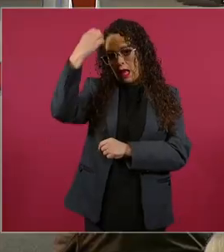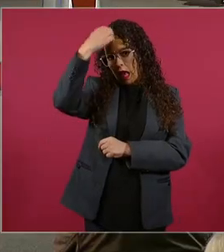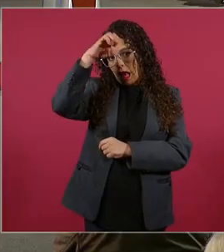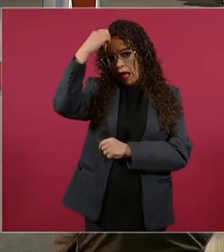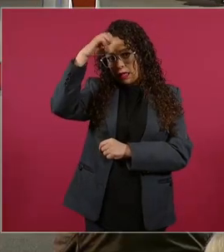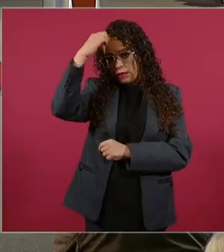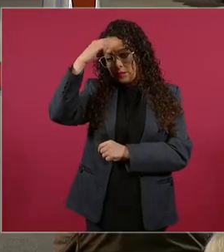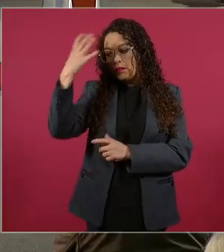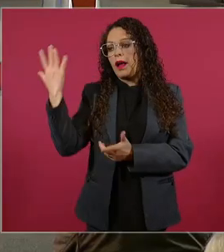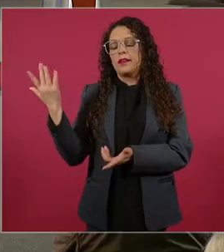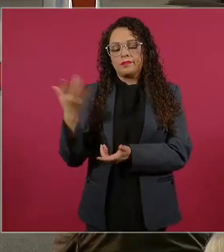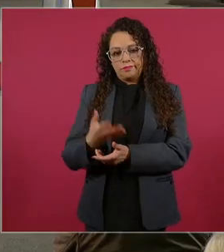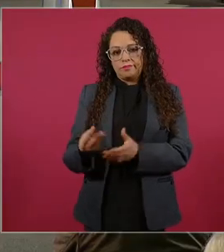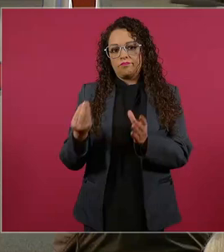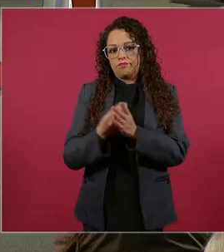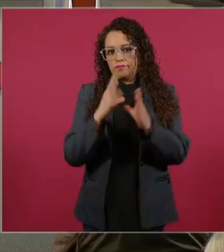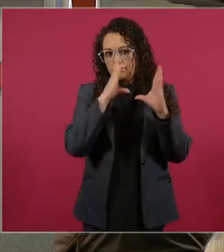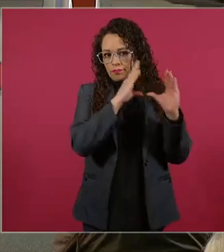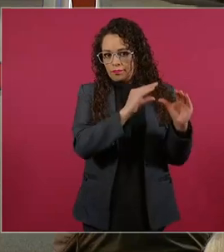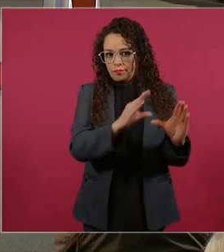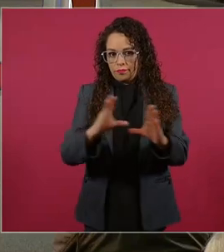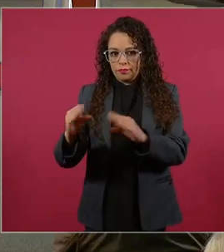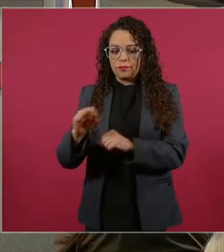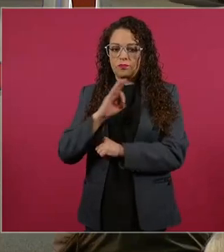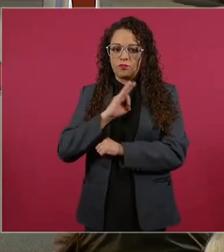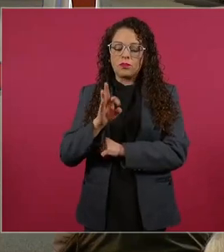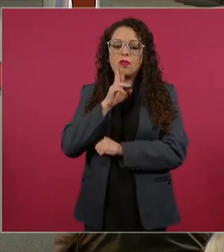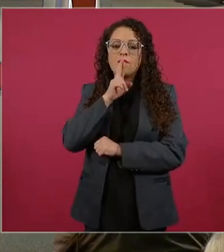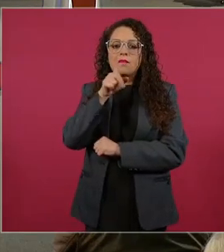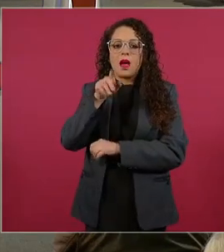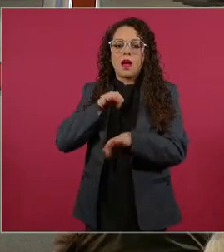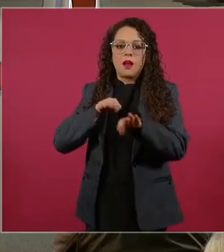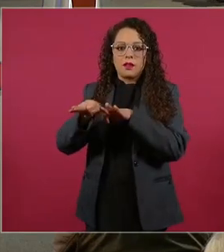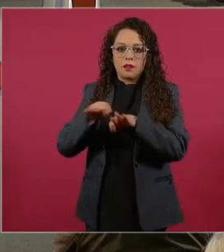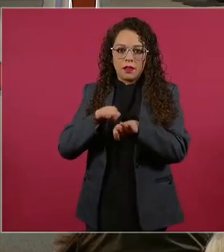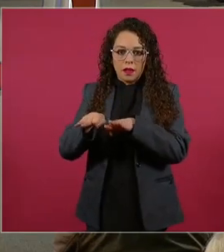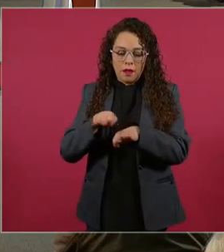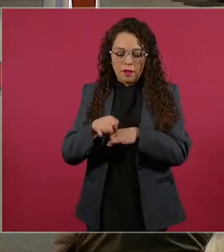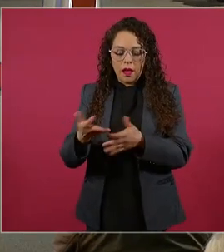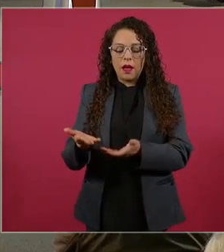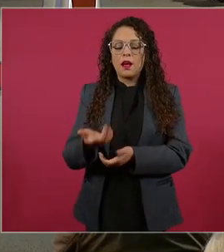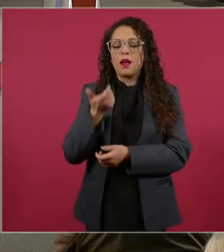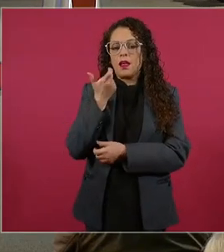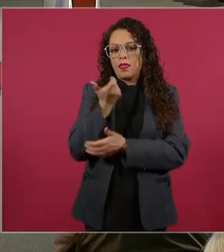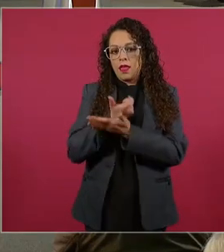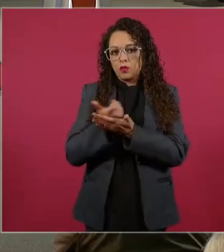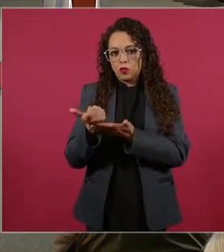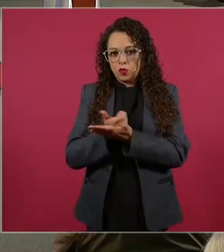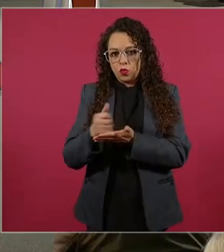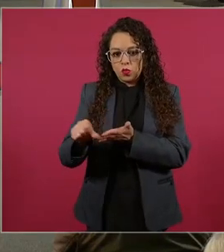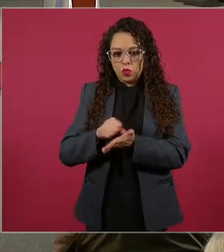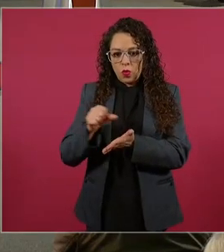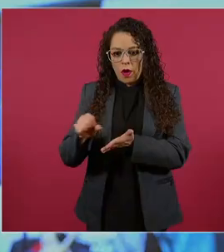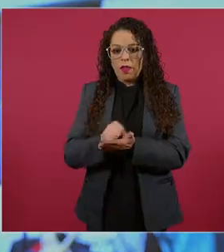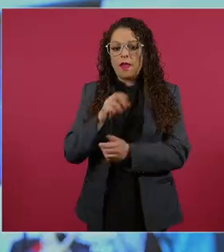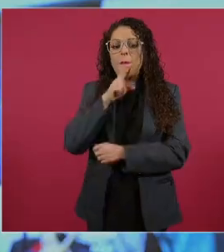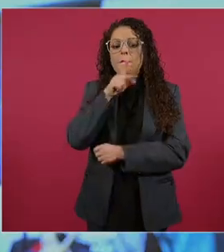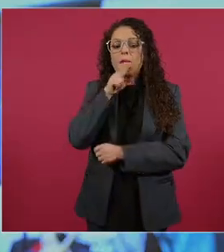con mejores empleos, mejor capacitación y salarios más, pues más adecuados y